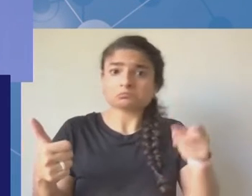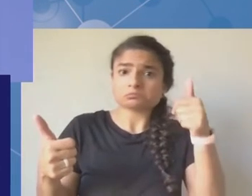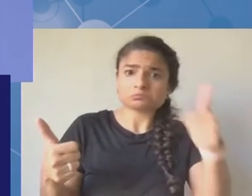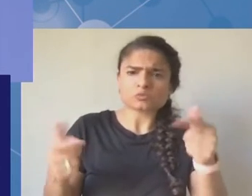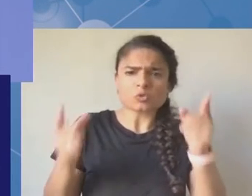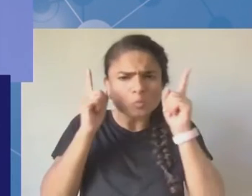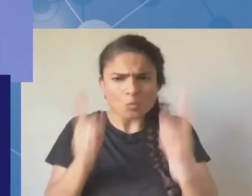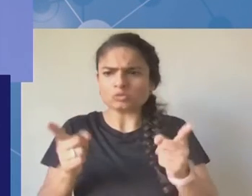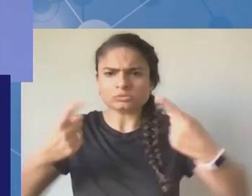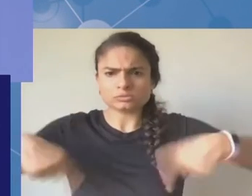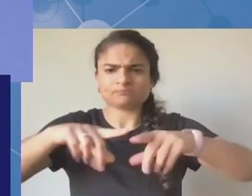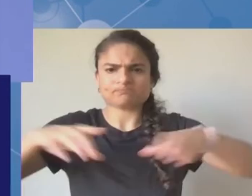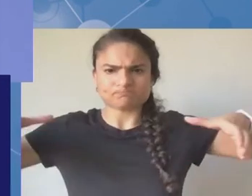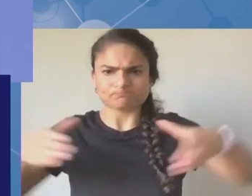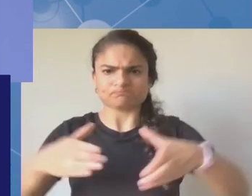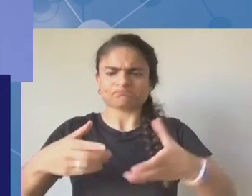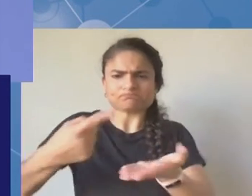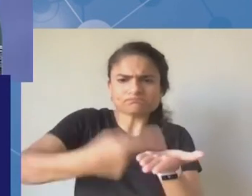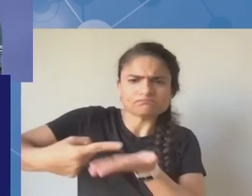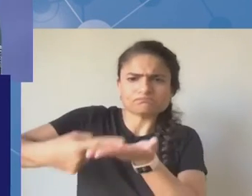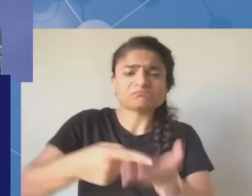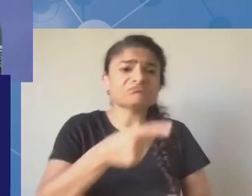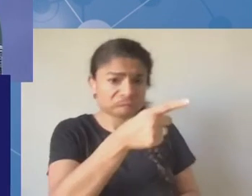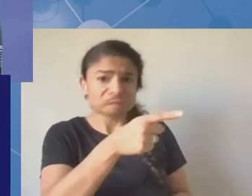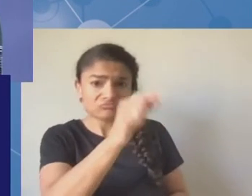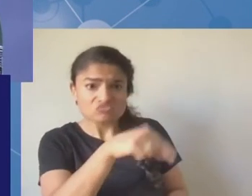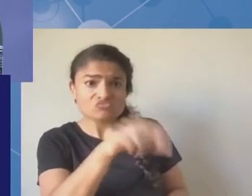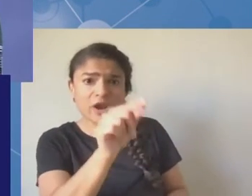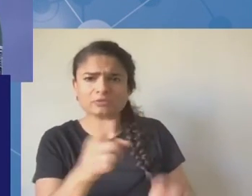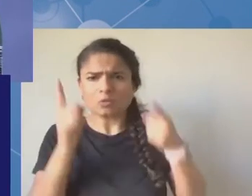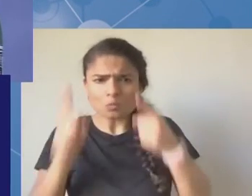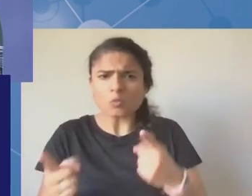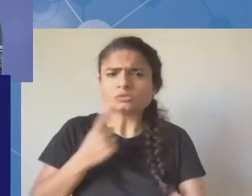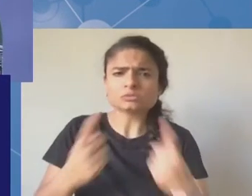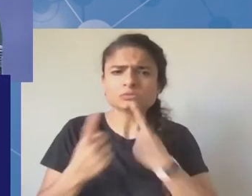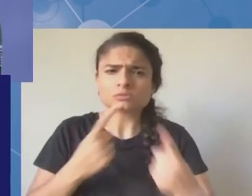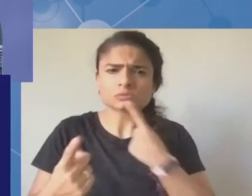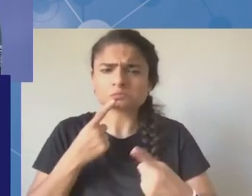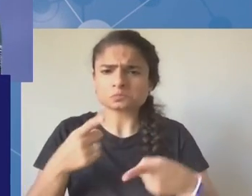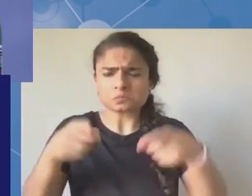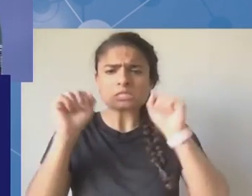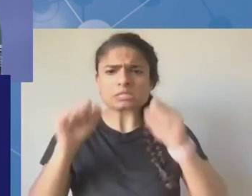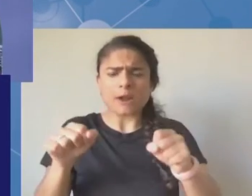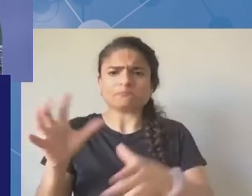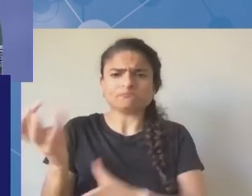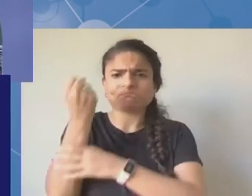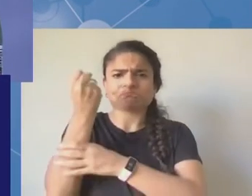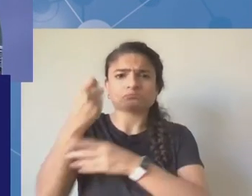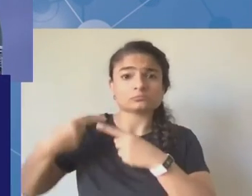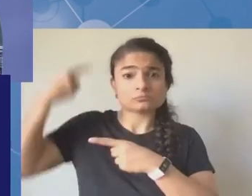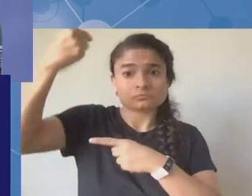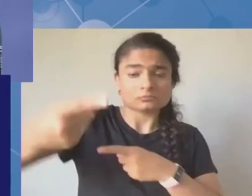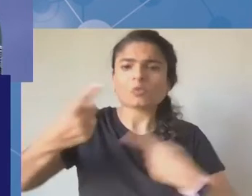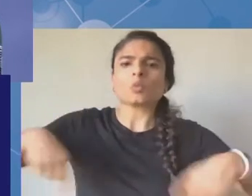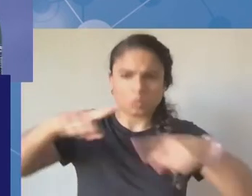es necesario. No obstante, puede ser una sugerencia sobre las futuras ediciones. Gracias.